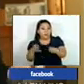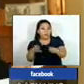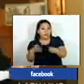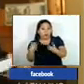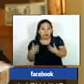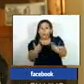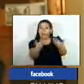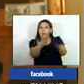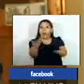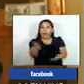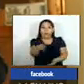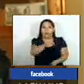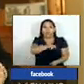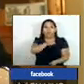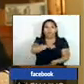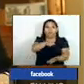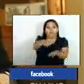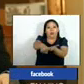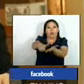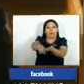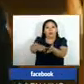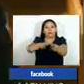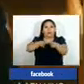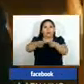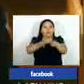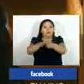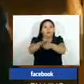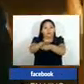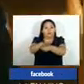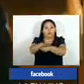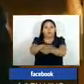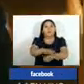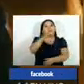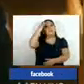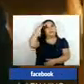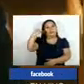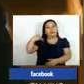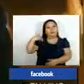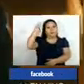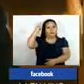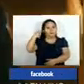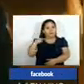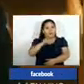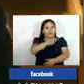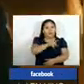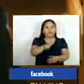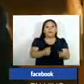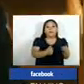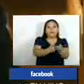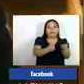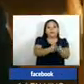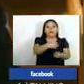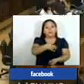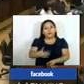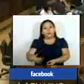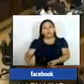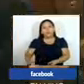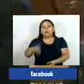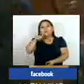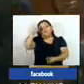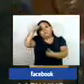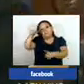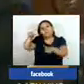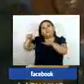manos de los alcaldes el manejo de la pandemia. Así evaluó la comisionada presidencial Carolina Recinos la